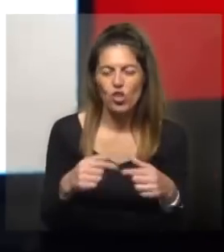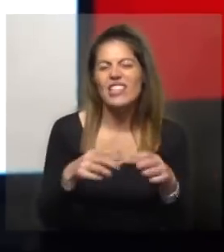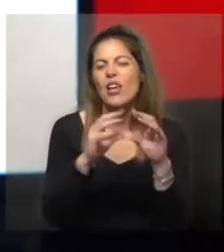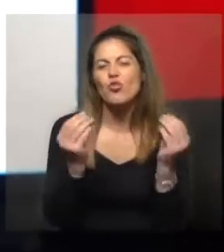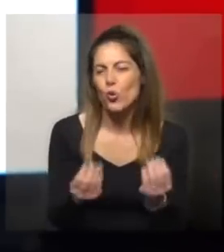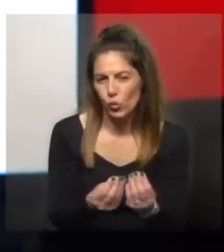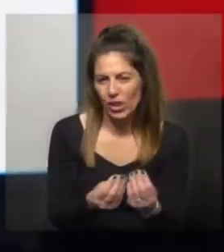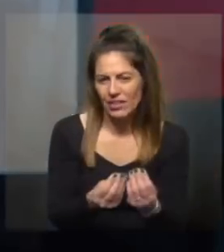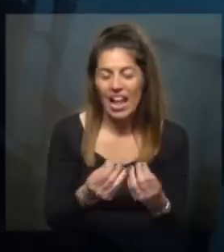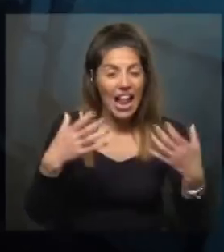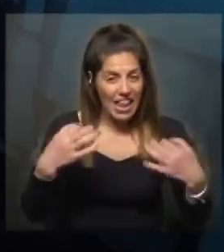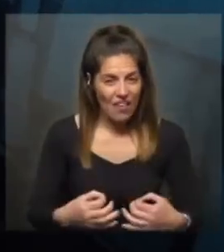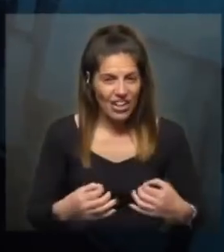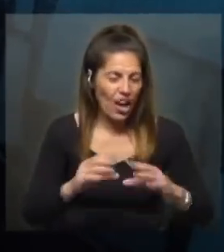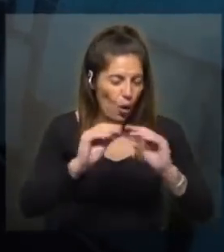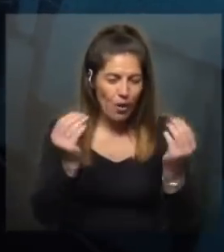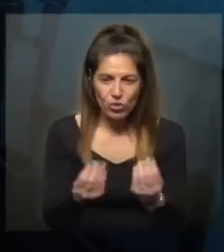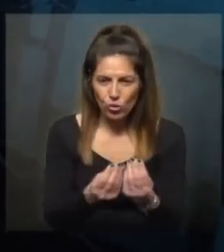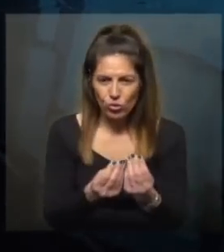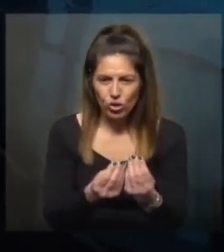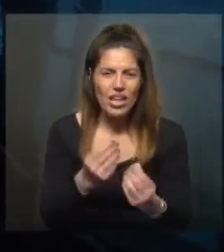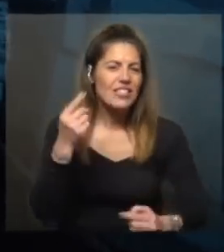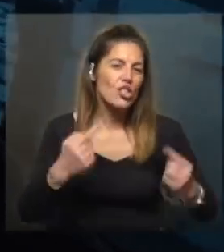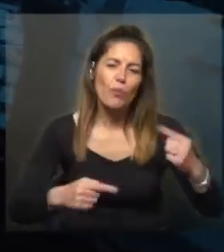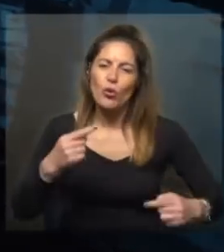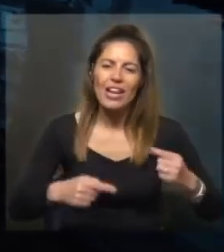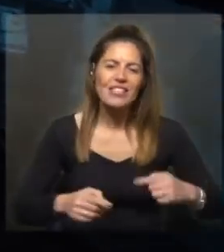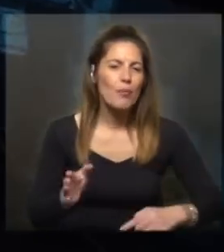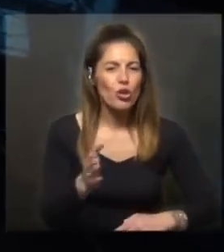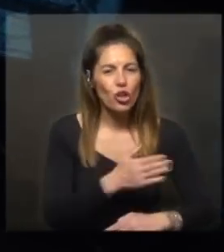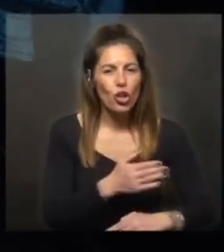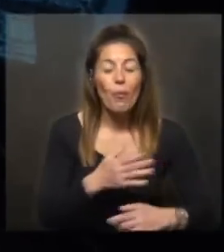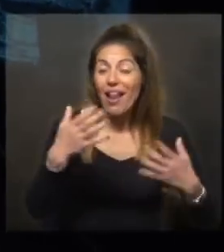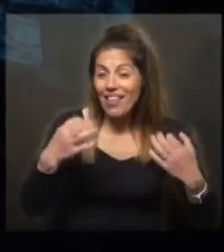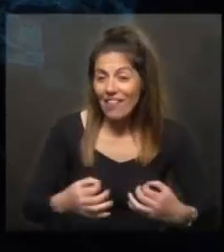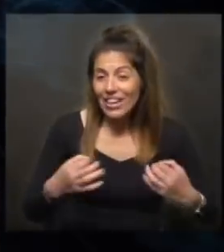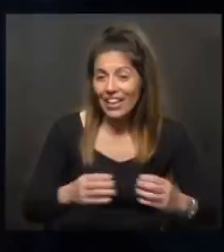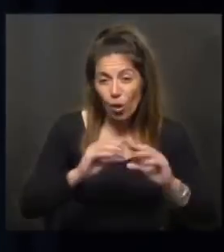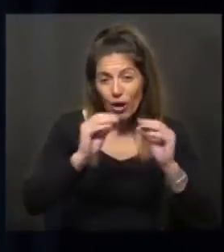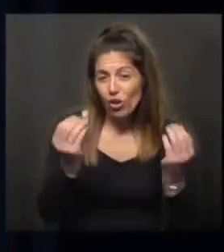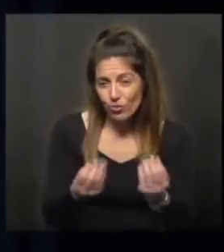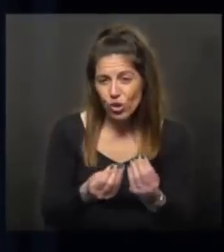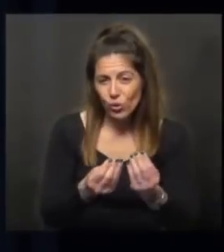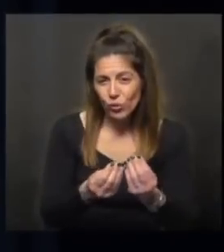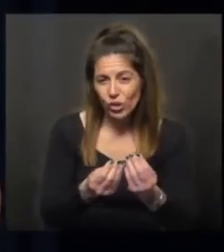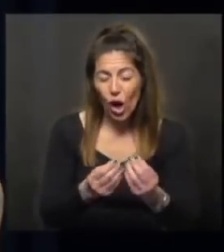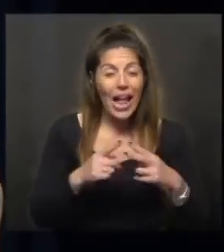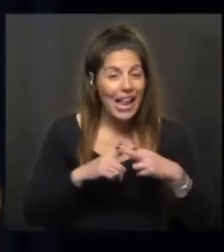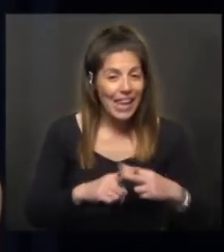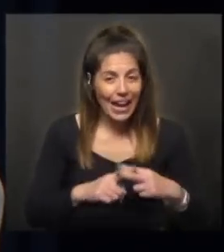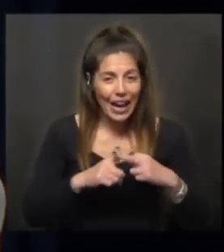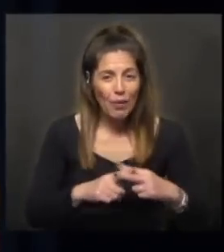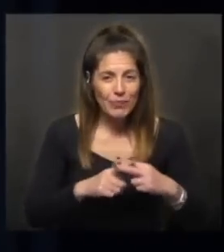La verdad como algo absoluto si no pluralizamos todo programa porque la verdad como algo absoluto es la herramienta